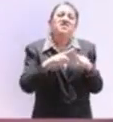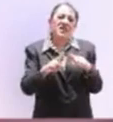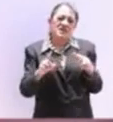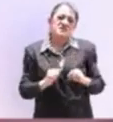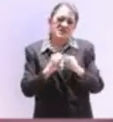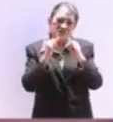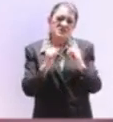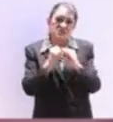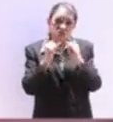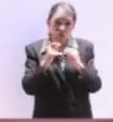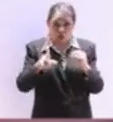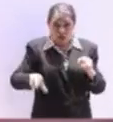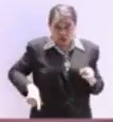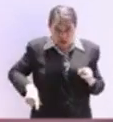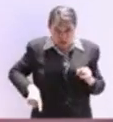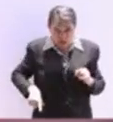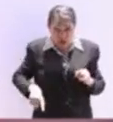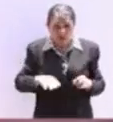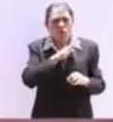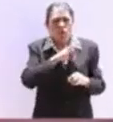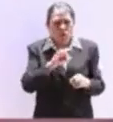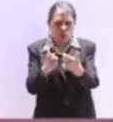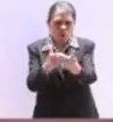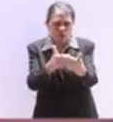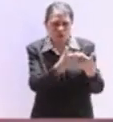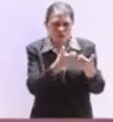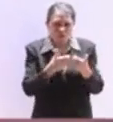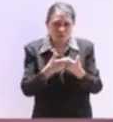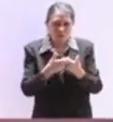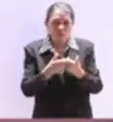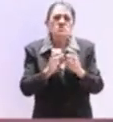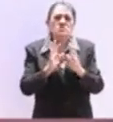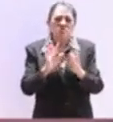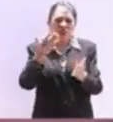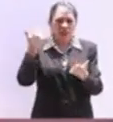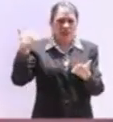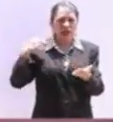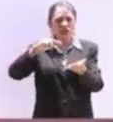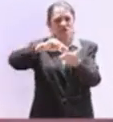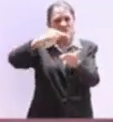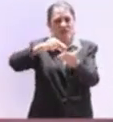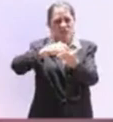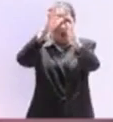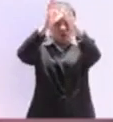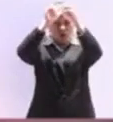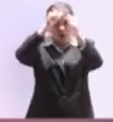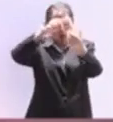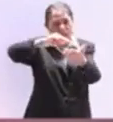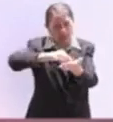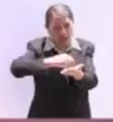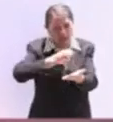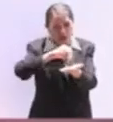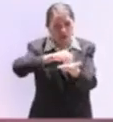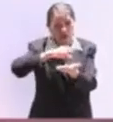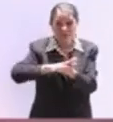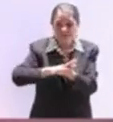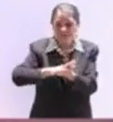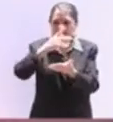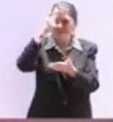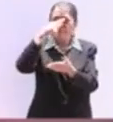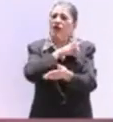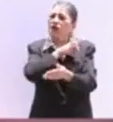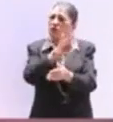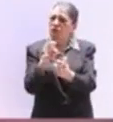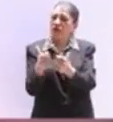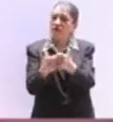gobierno federal. Estamos próximos a firmar un convenio de concurrencia de algo que ya se permite, pero para que quede claro que